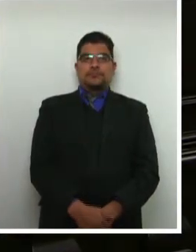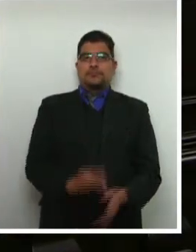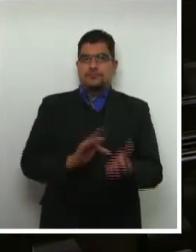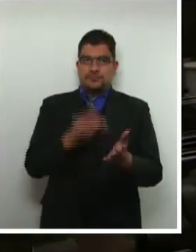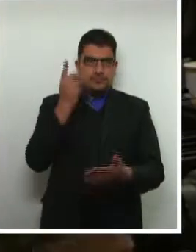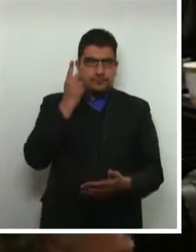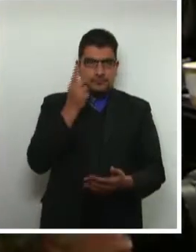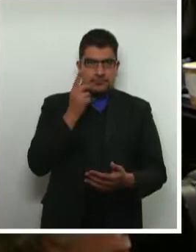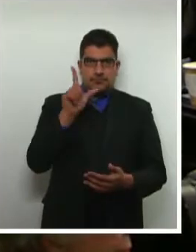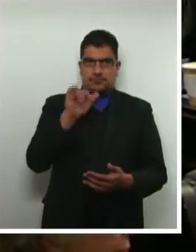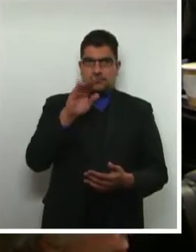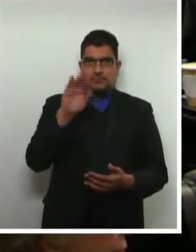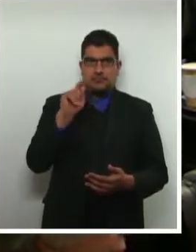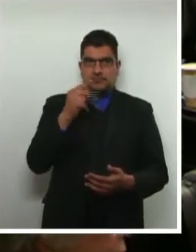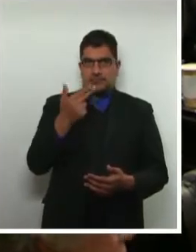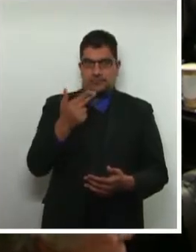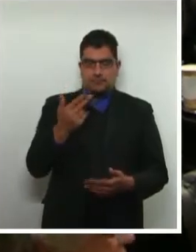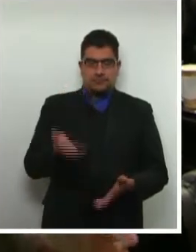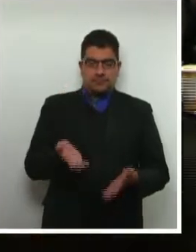Gracias, diputada Lisbeth.